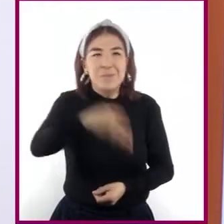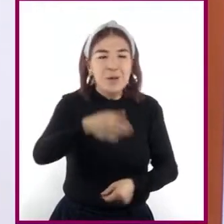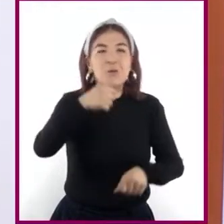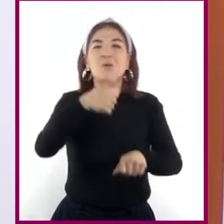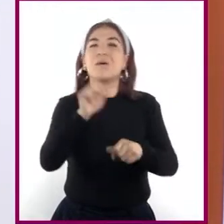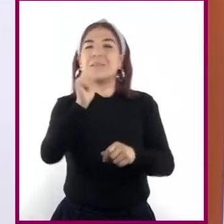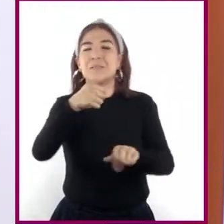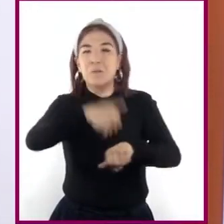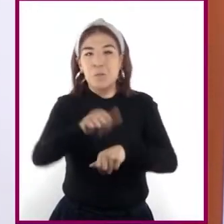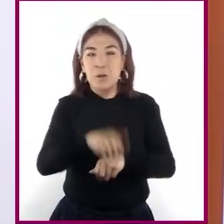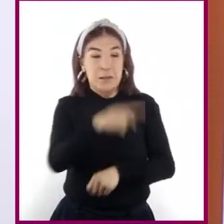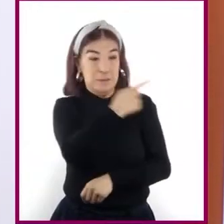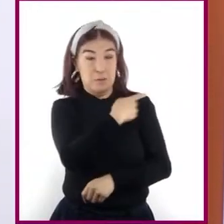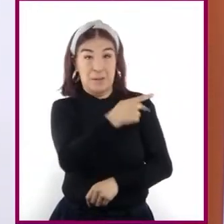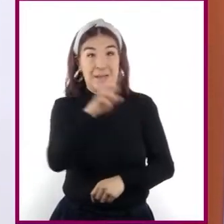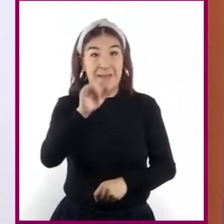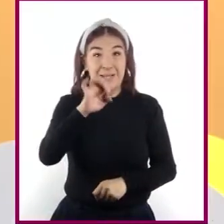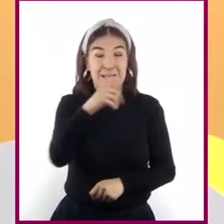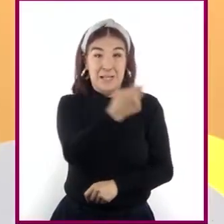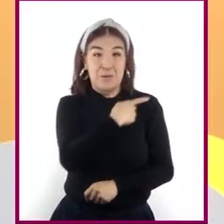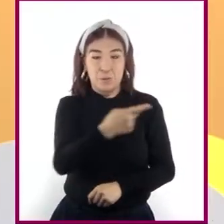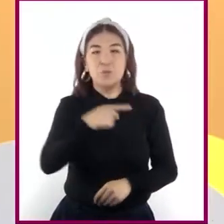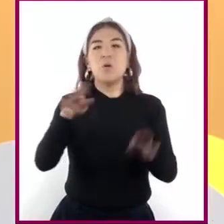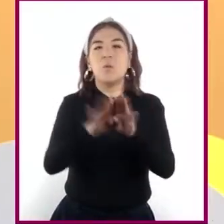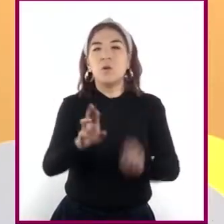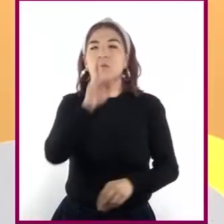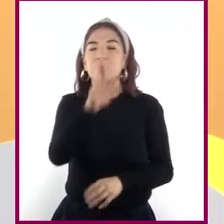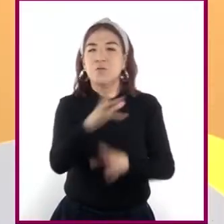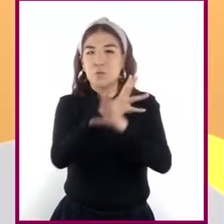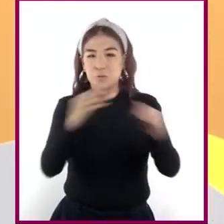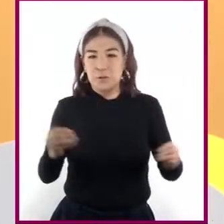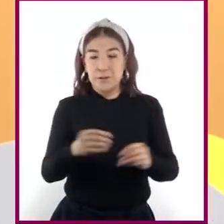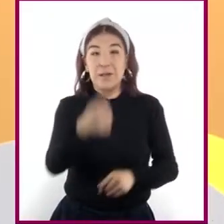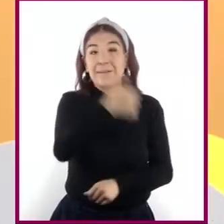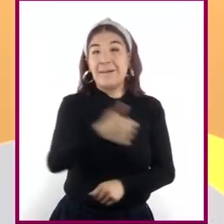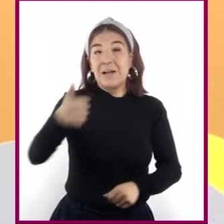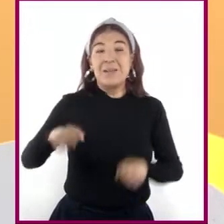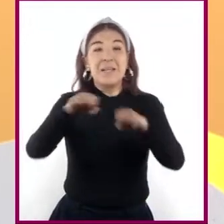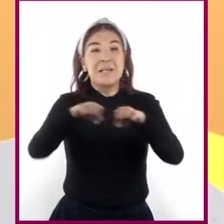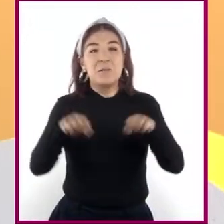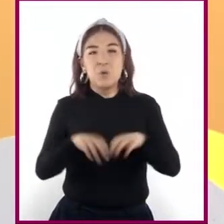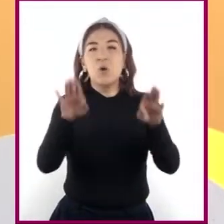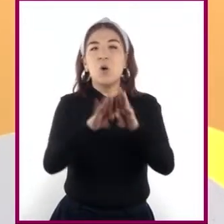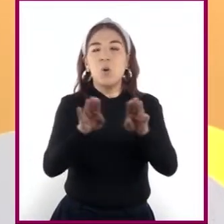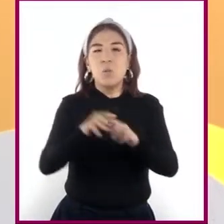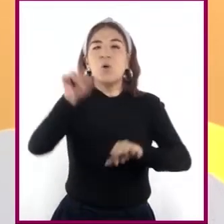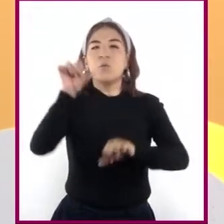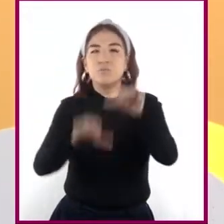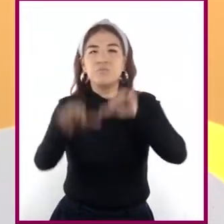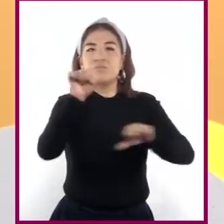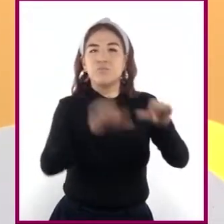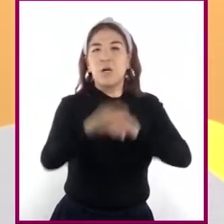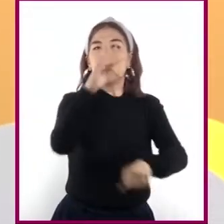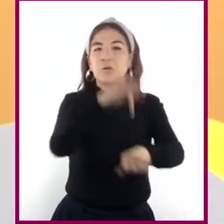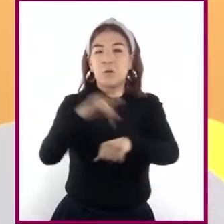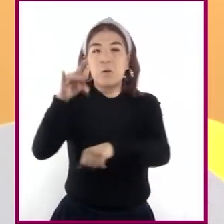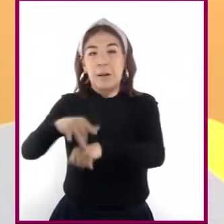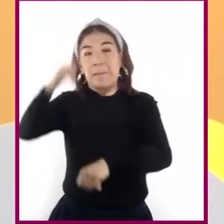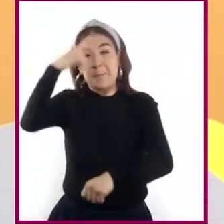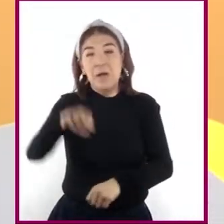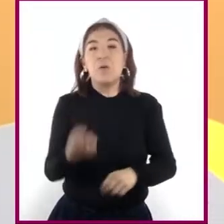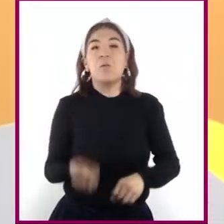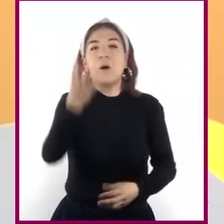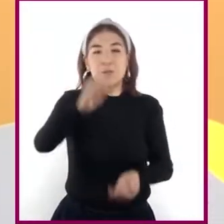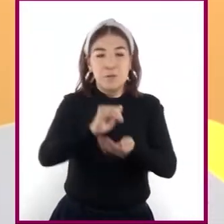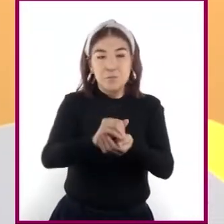yo les daremos solución con su ayuda. Cada equipo tendrá un turno de manera escalonada y tiraremos un dado para saber cuántas